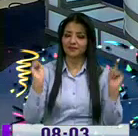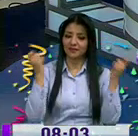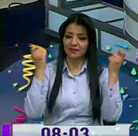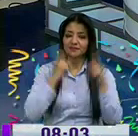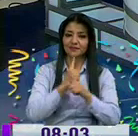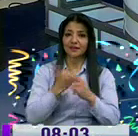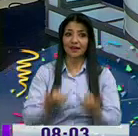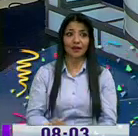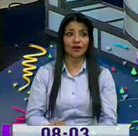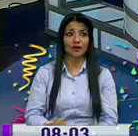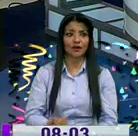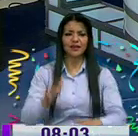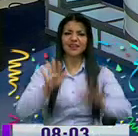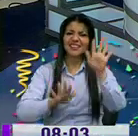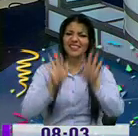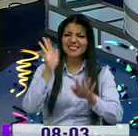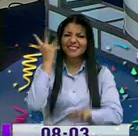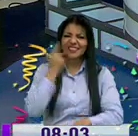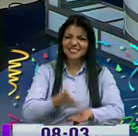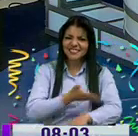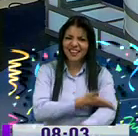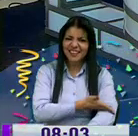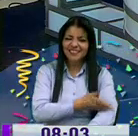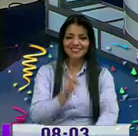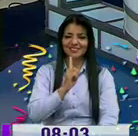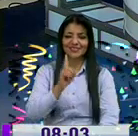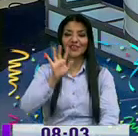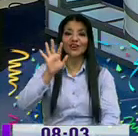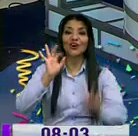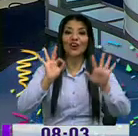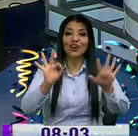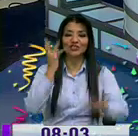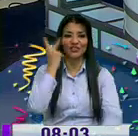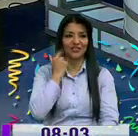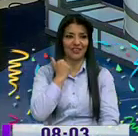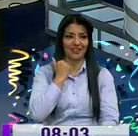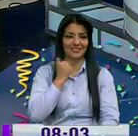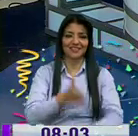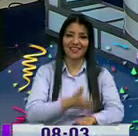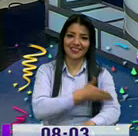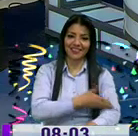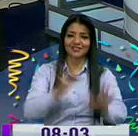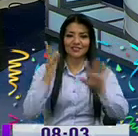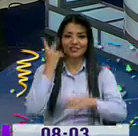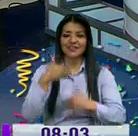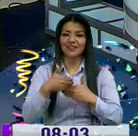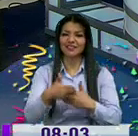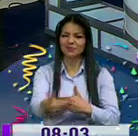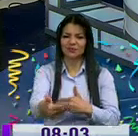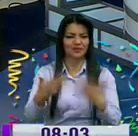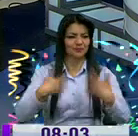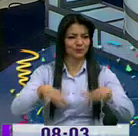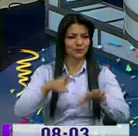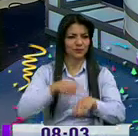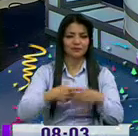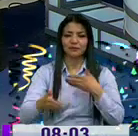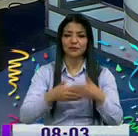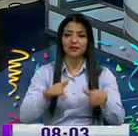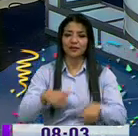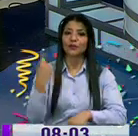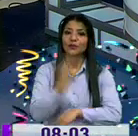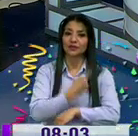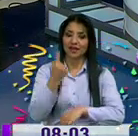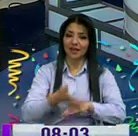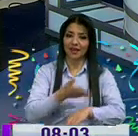es la. ¿Cómo que 15 días? 8 días antes y 8 días después. La Sarita dice 15 días antes, 15 días después. Mucho, ¿no? Pero no importa, aquí es un día antes y